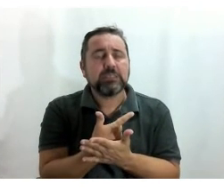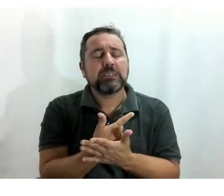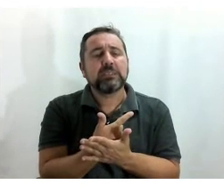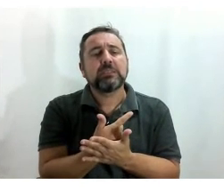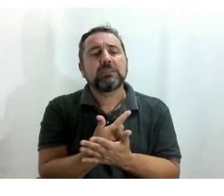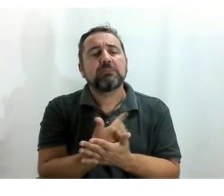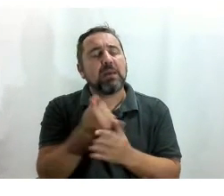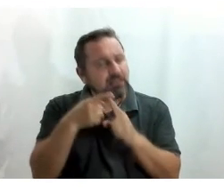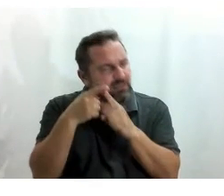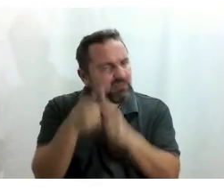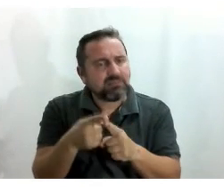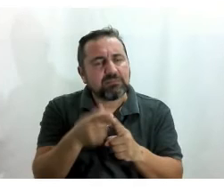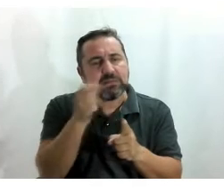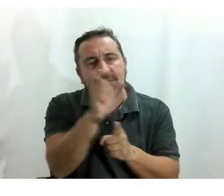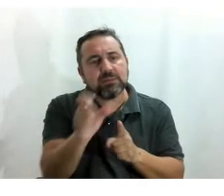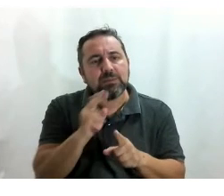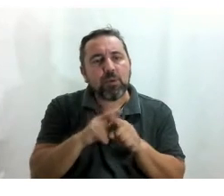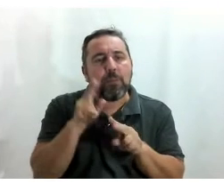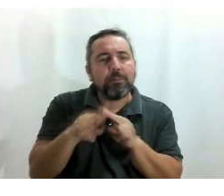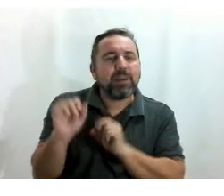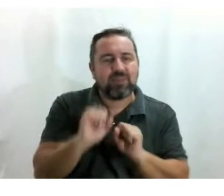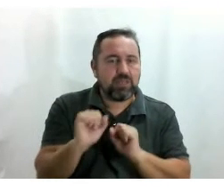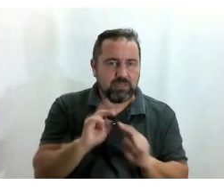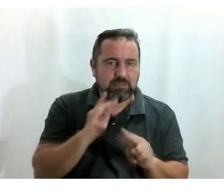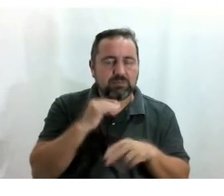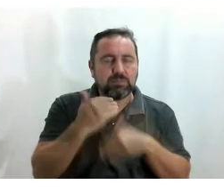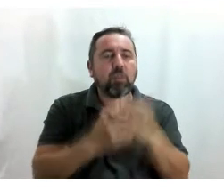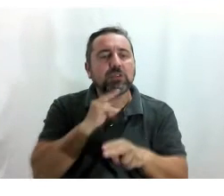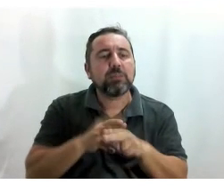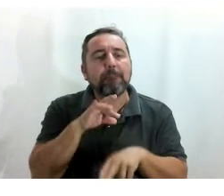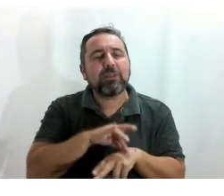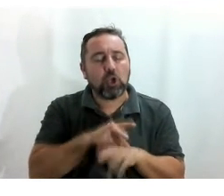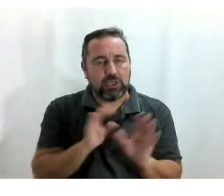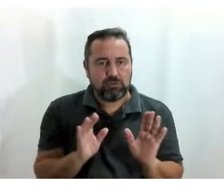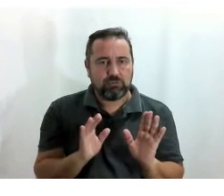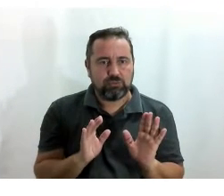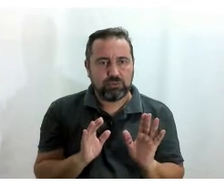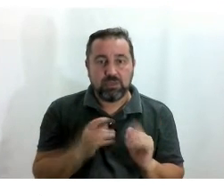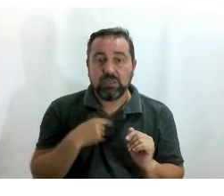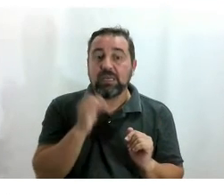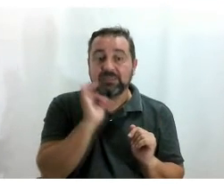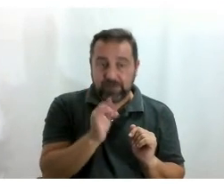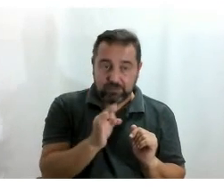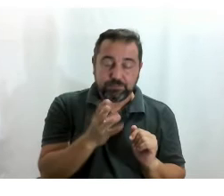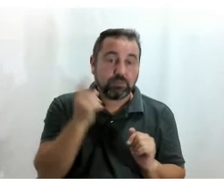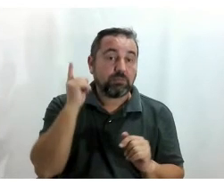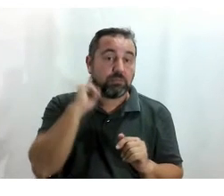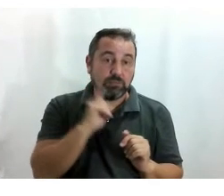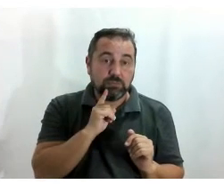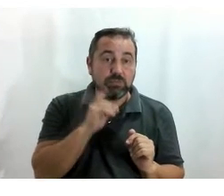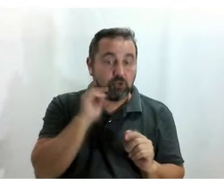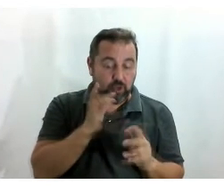están dirigidas sobre todo a prevenir los procesos patológicos, que es verdad que se producen en muchas sorderas, incluidas las